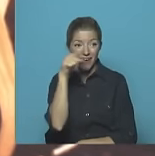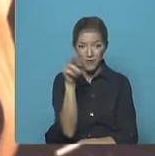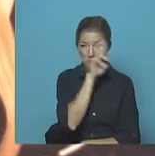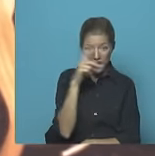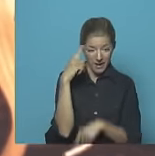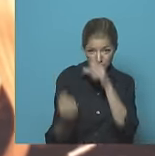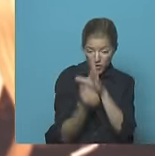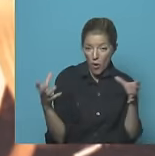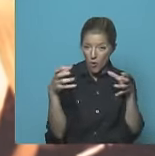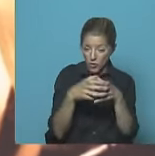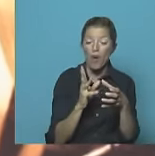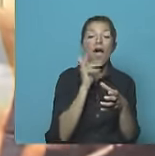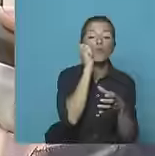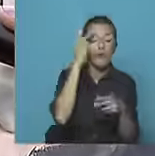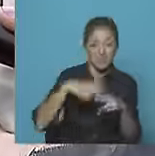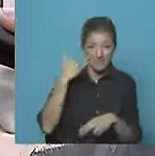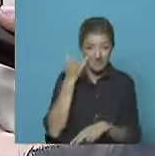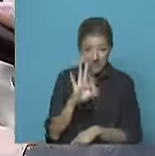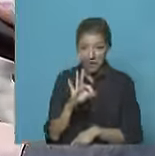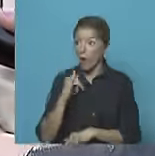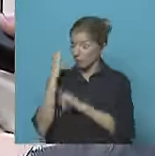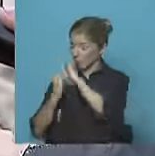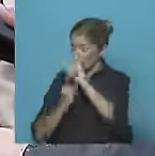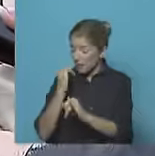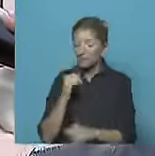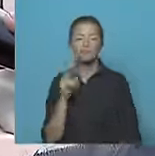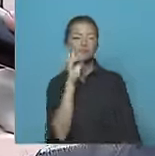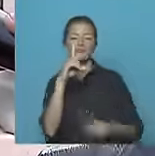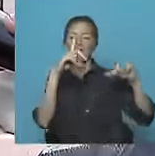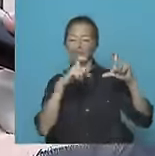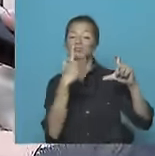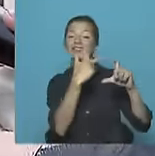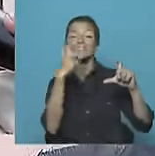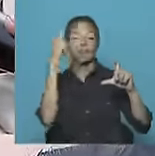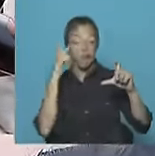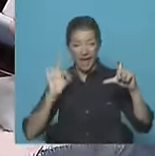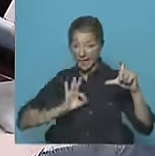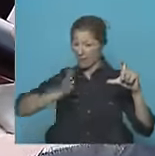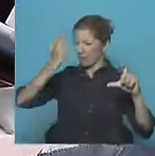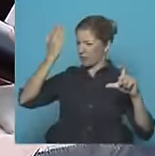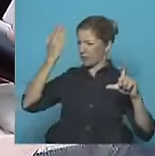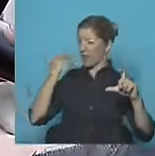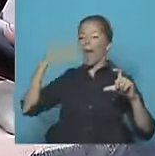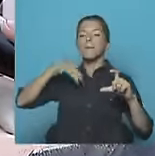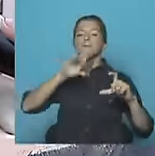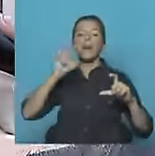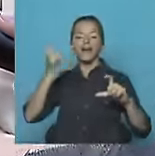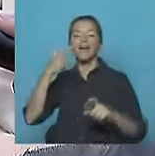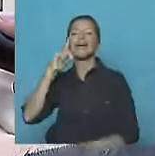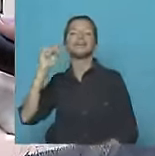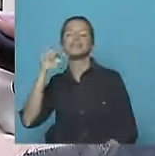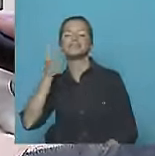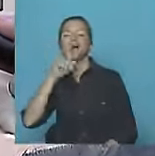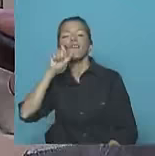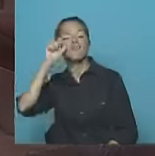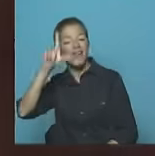Mayo. Si te parece, Silvia, empezamos a contar la historia. Y la foto que veíamos data de 39 años, ella es María Isabel Chicha de Mariani,